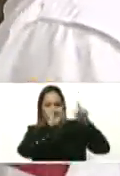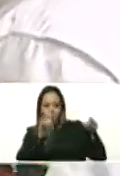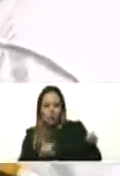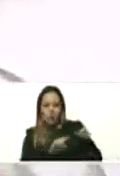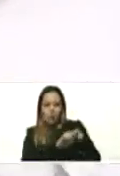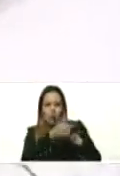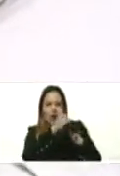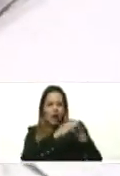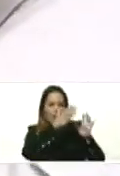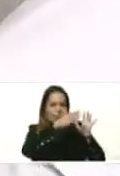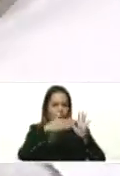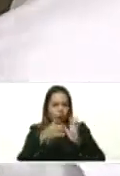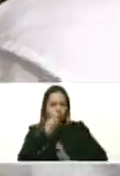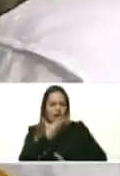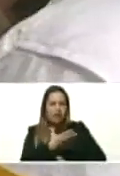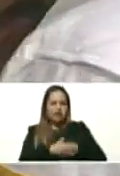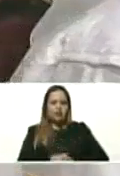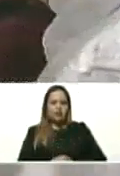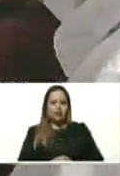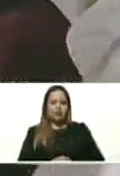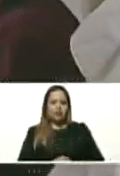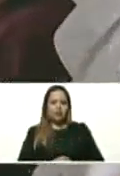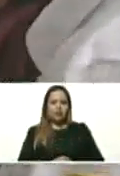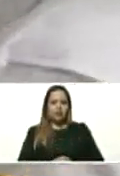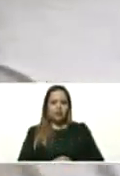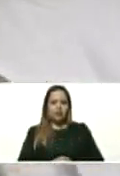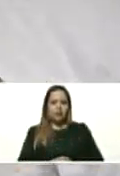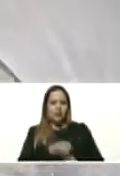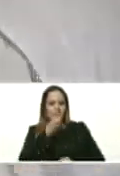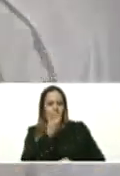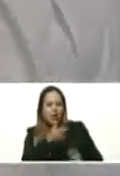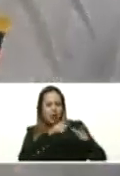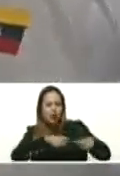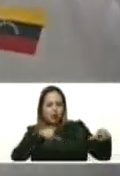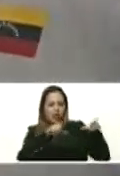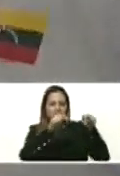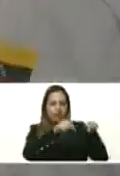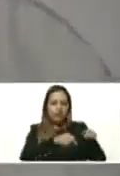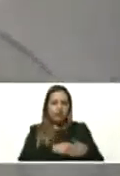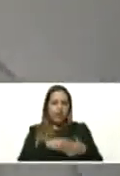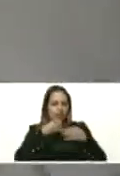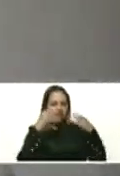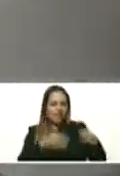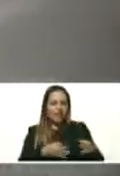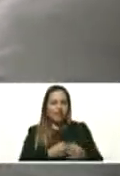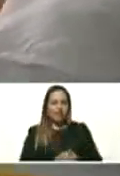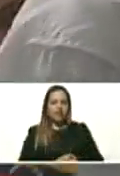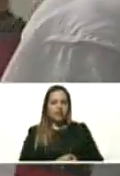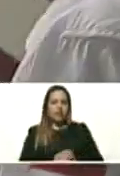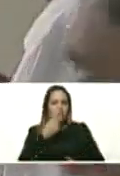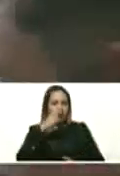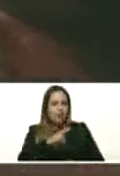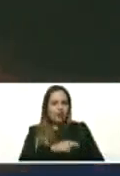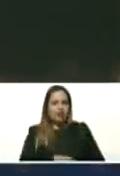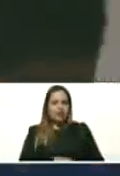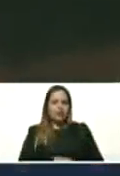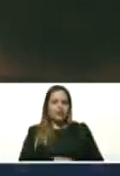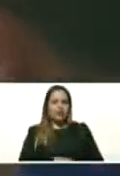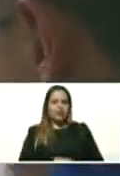belleza. ¿Ah? Una belleza. Verdaderamente, mira esta muñeca, qué bella,